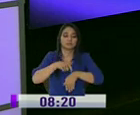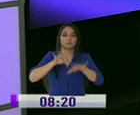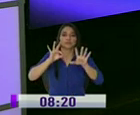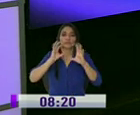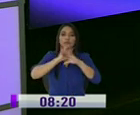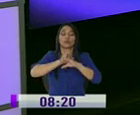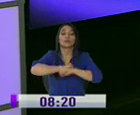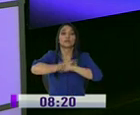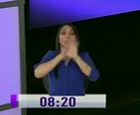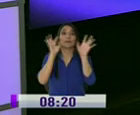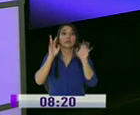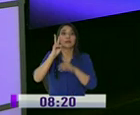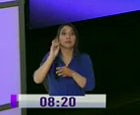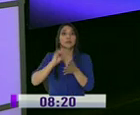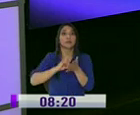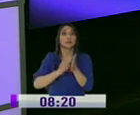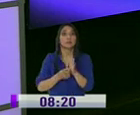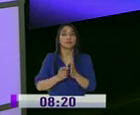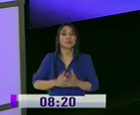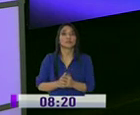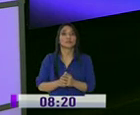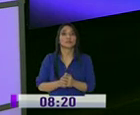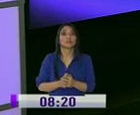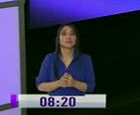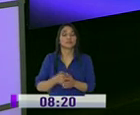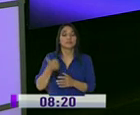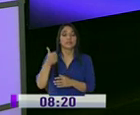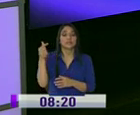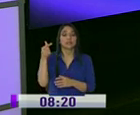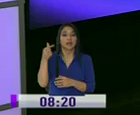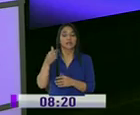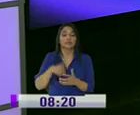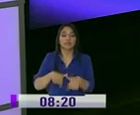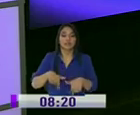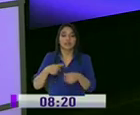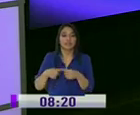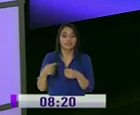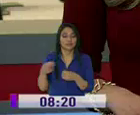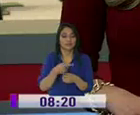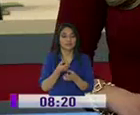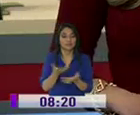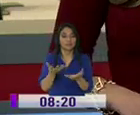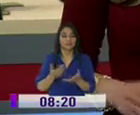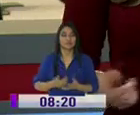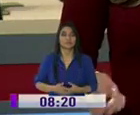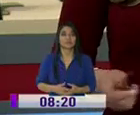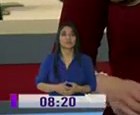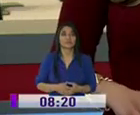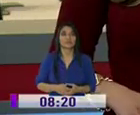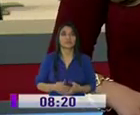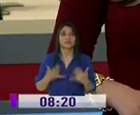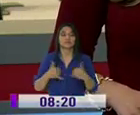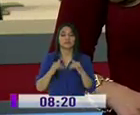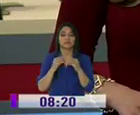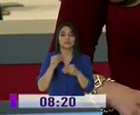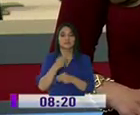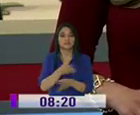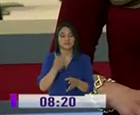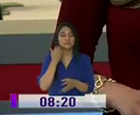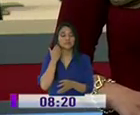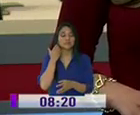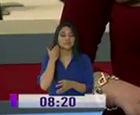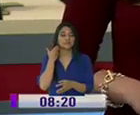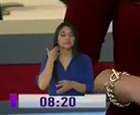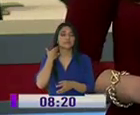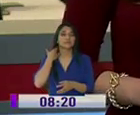horas tenemos acá? 20, Berito, 10 grados centígrados, temperatura en Quito, usted tiene más. Nosotros continuamos con más noticias, más